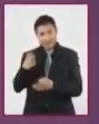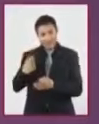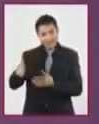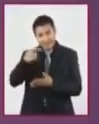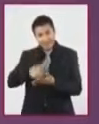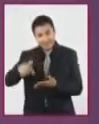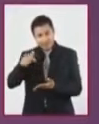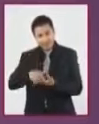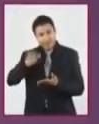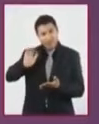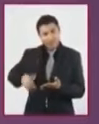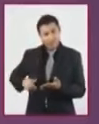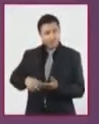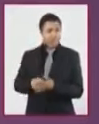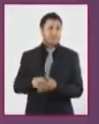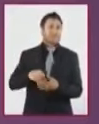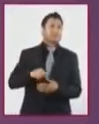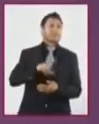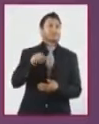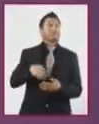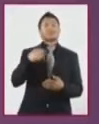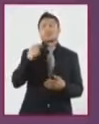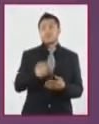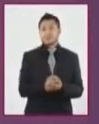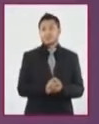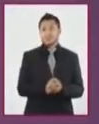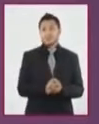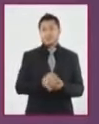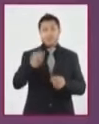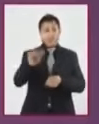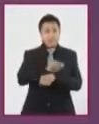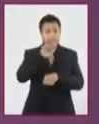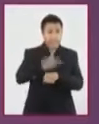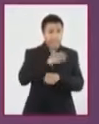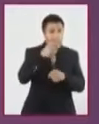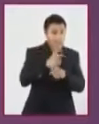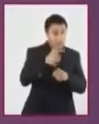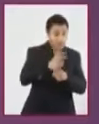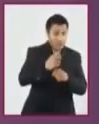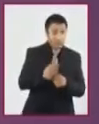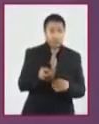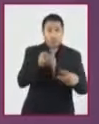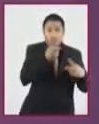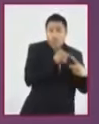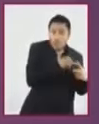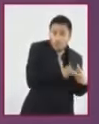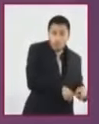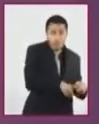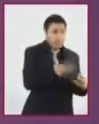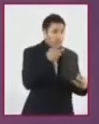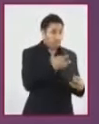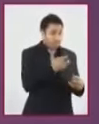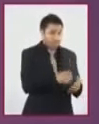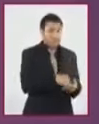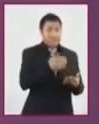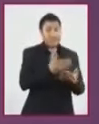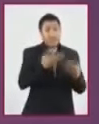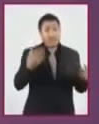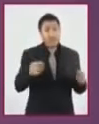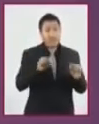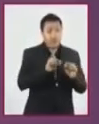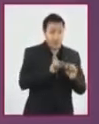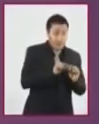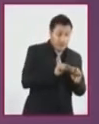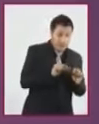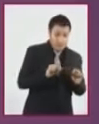averió. Como tercer paso, colocaremos el segundo carrito al inicio de la trayectoria y ahora